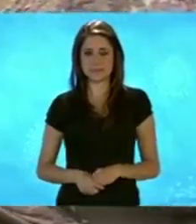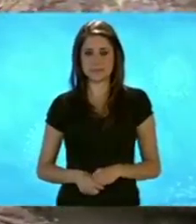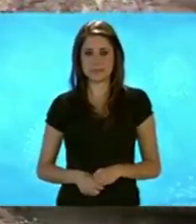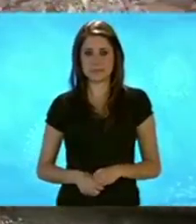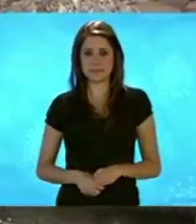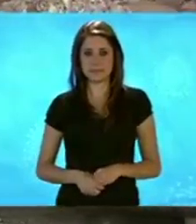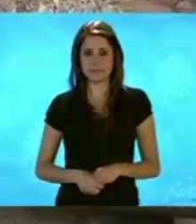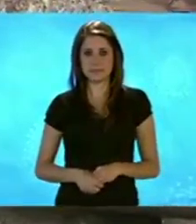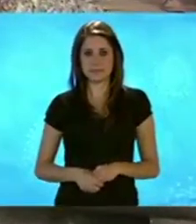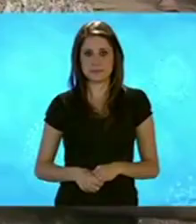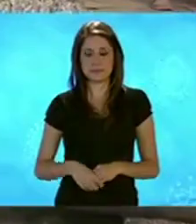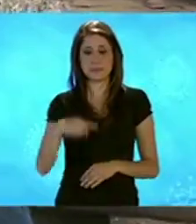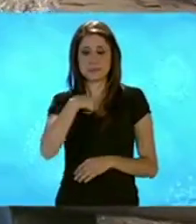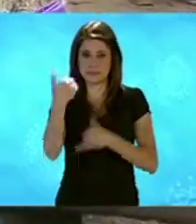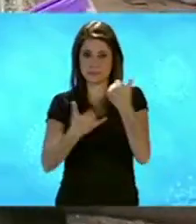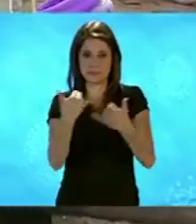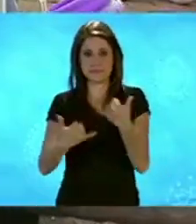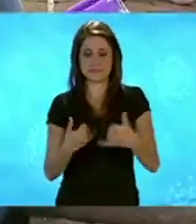Bueno. Pues ya sacamos nosotros.